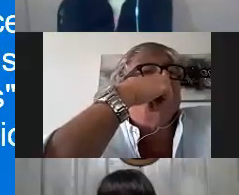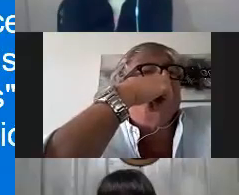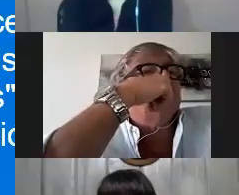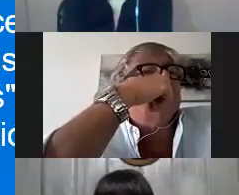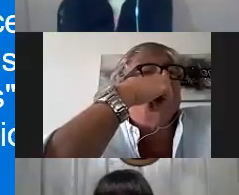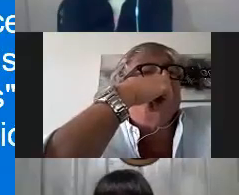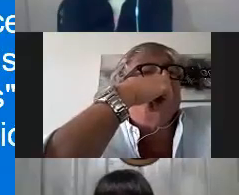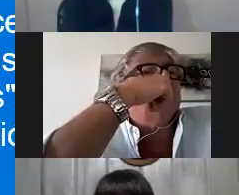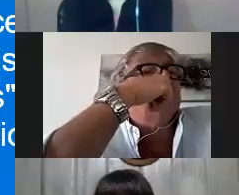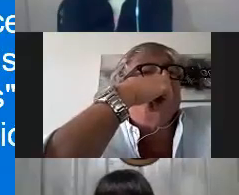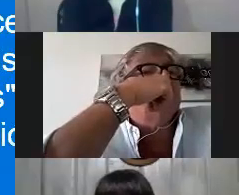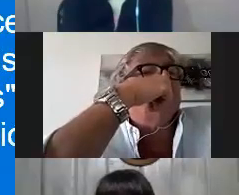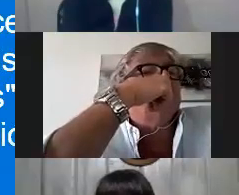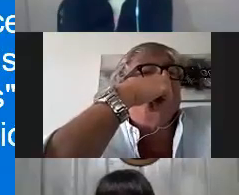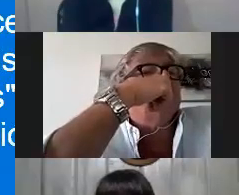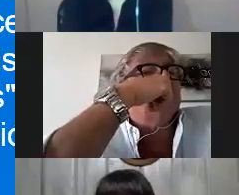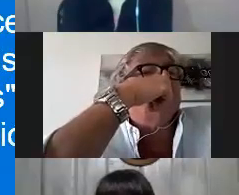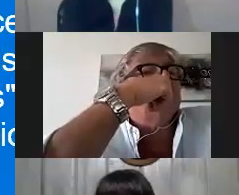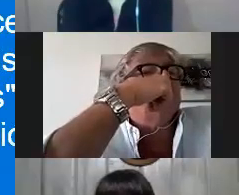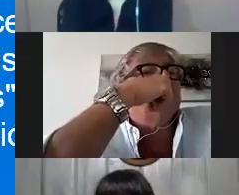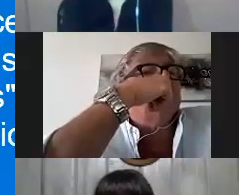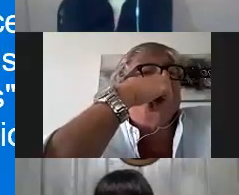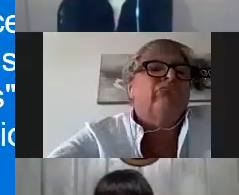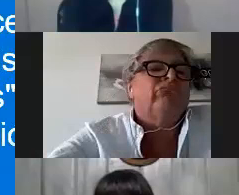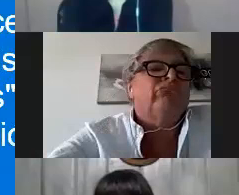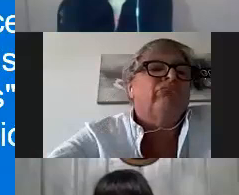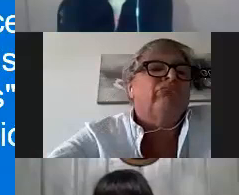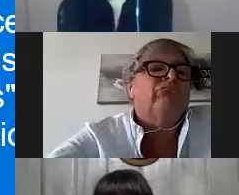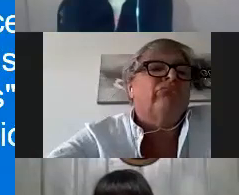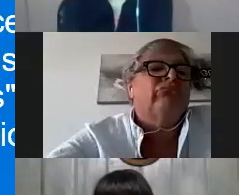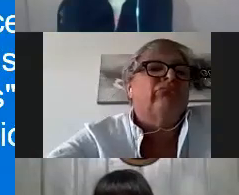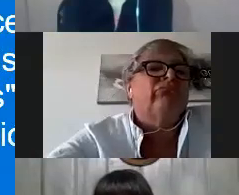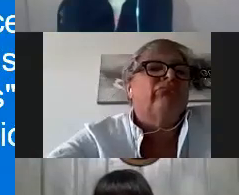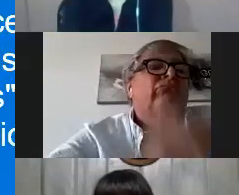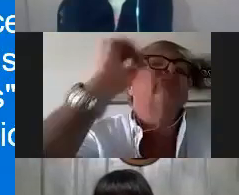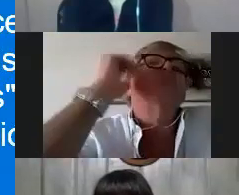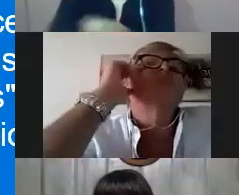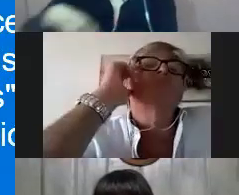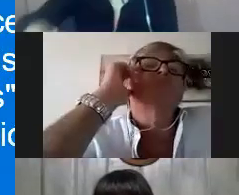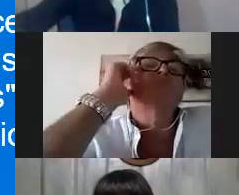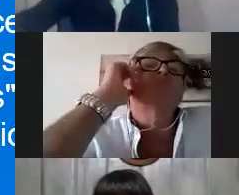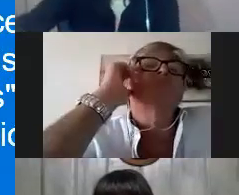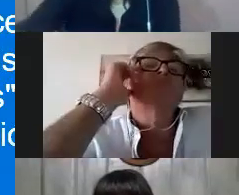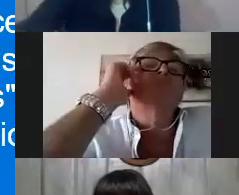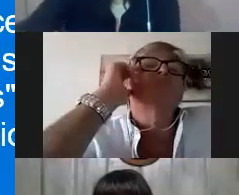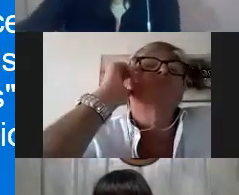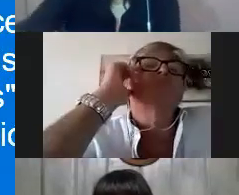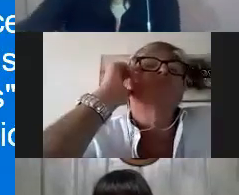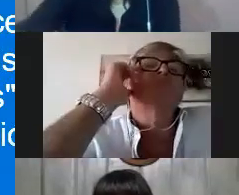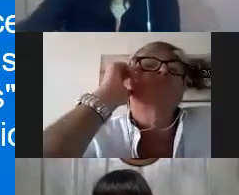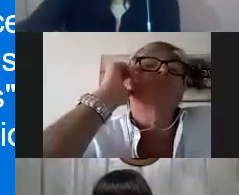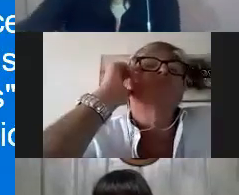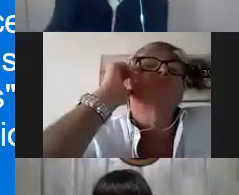Nacional y que se le diera participación al Ministerio Público Popular en virtud de que la causa se encuentra